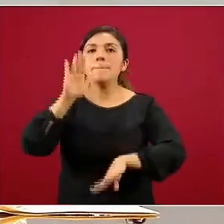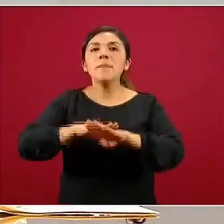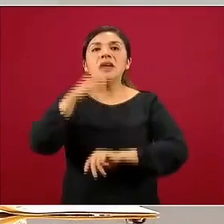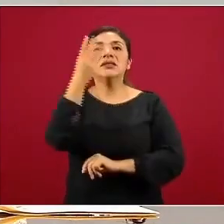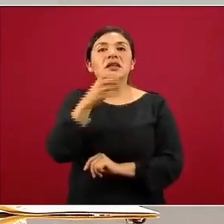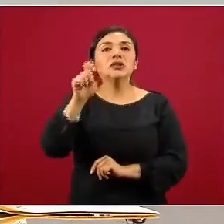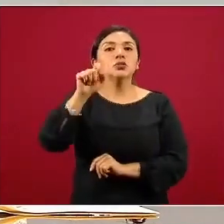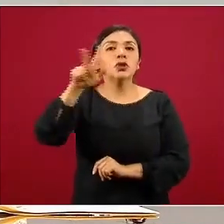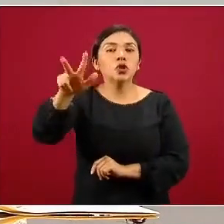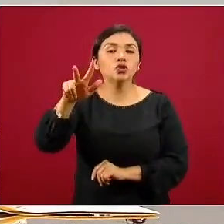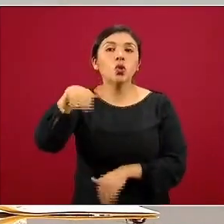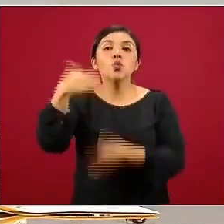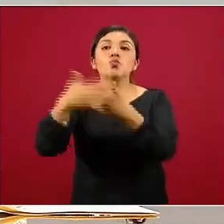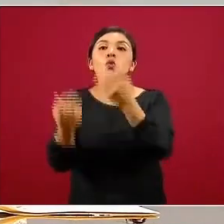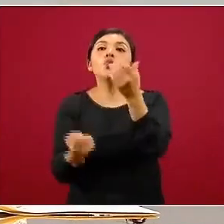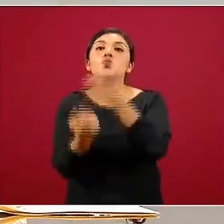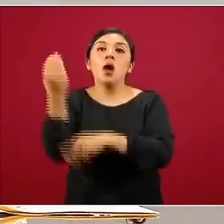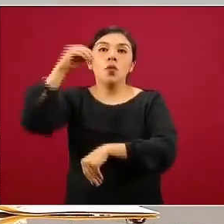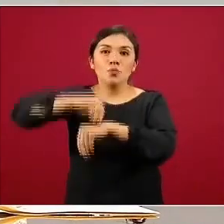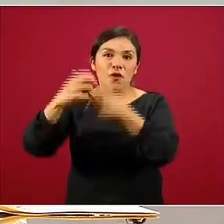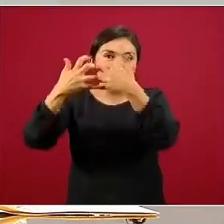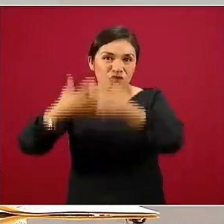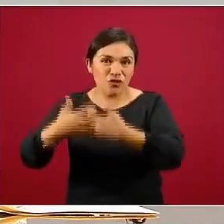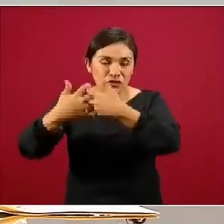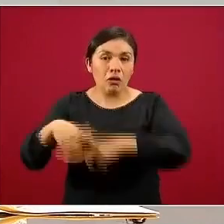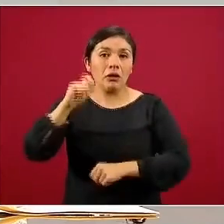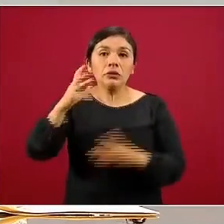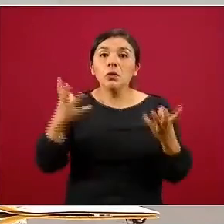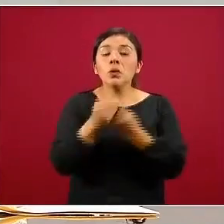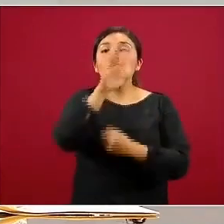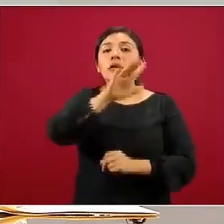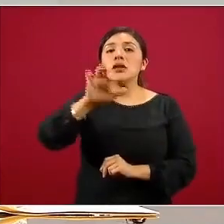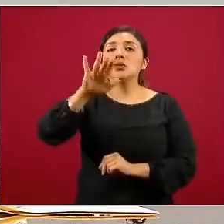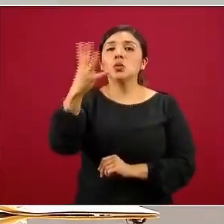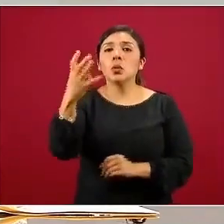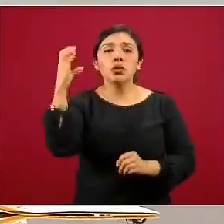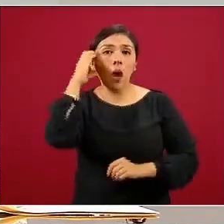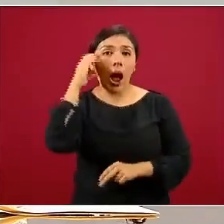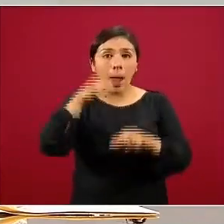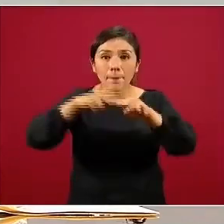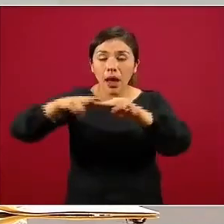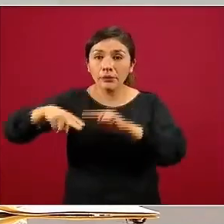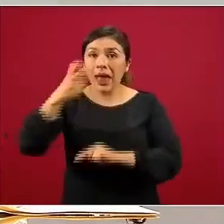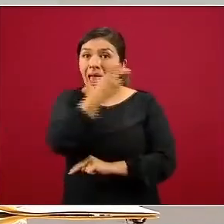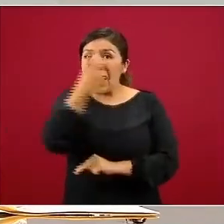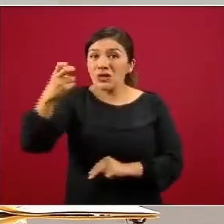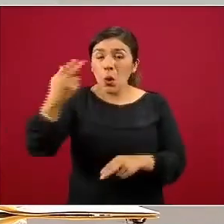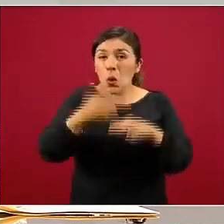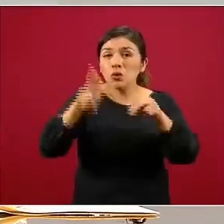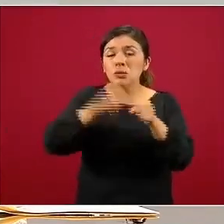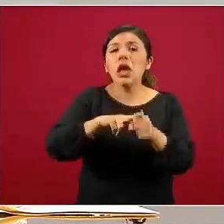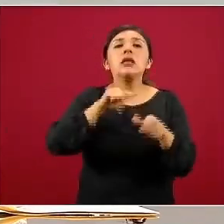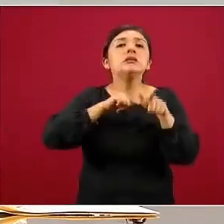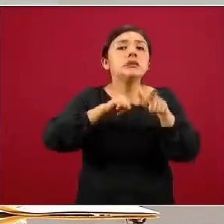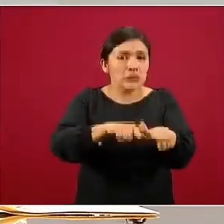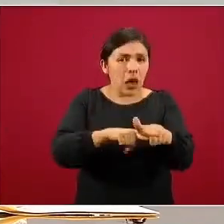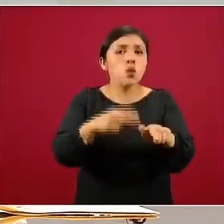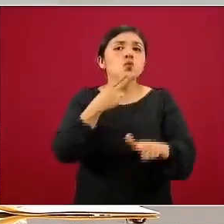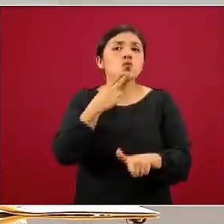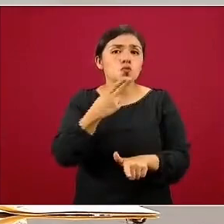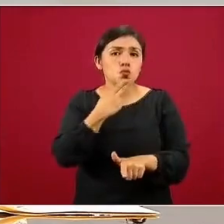más 328 que están por ponerse en funcionamiento, son 554 camas. Estos hospitales van a